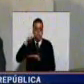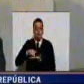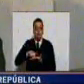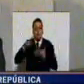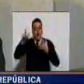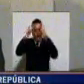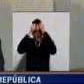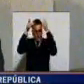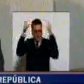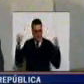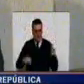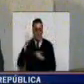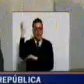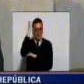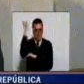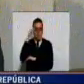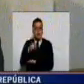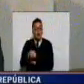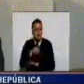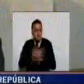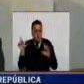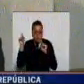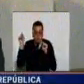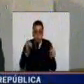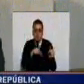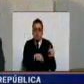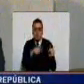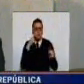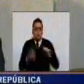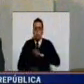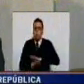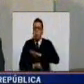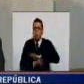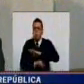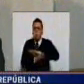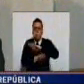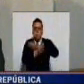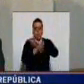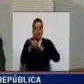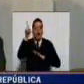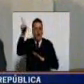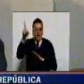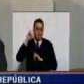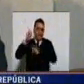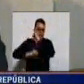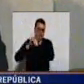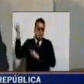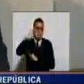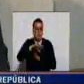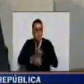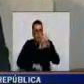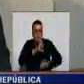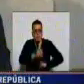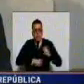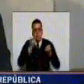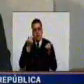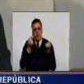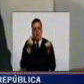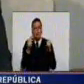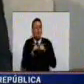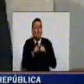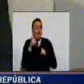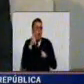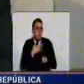Estado colombiano a la financiera eléctrica nacional, se mantendrá el poder de veto de los extranjeros sobre esa plata,